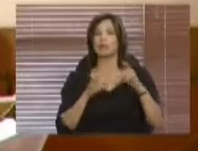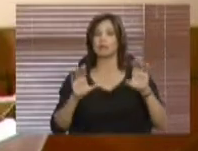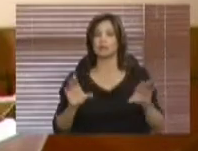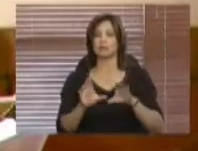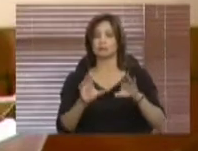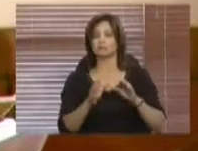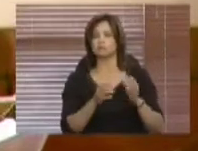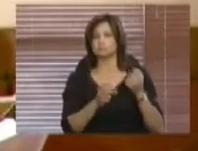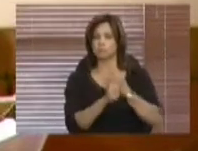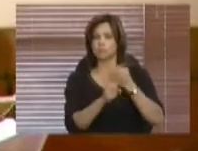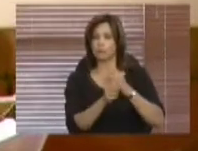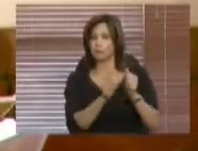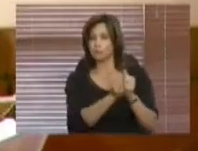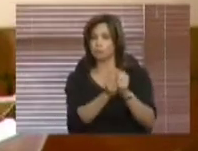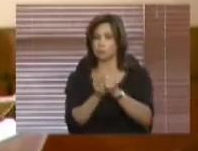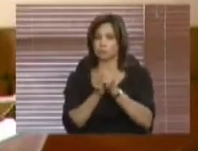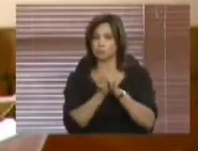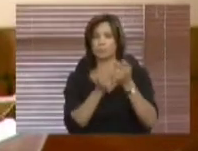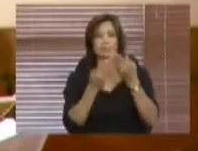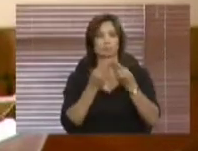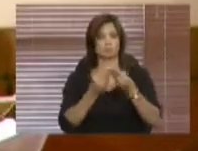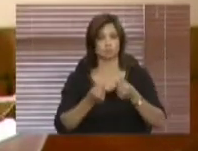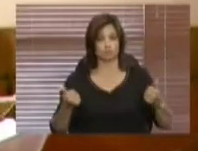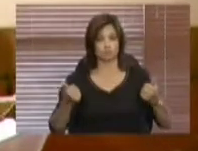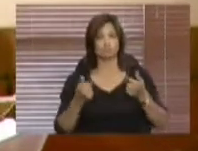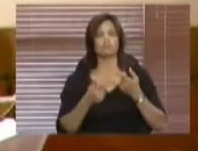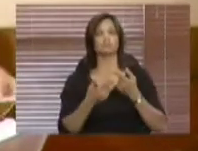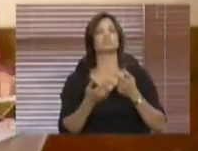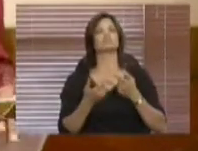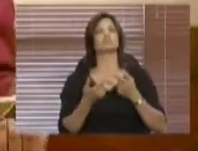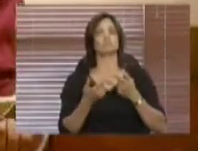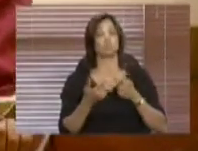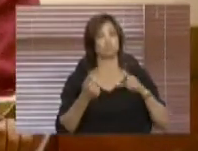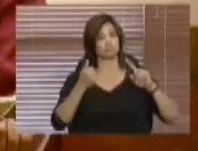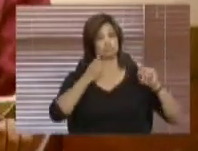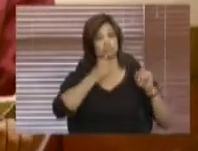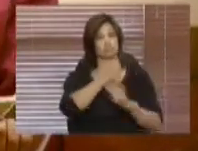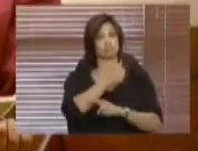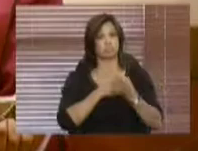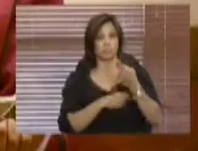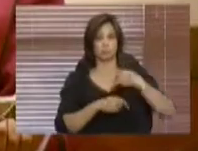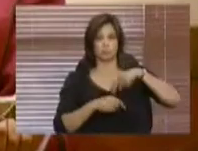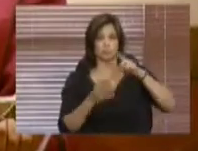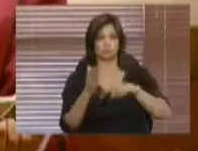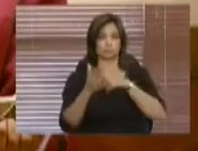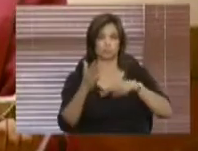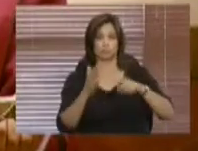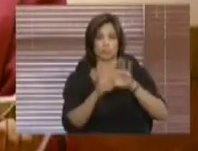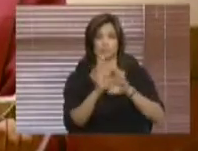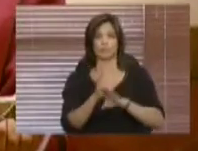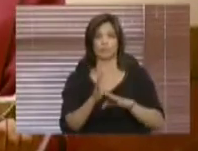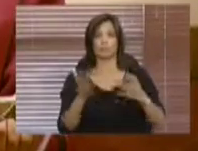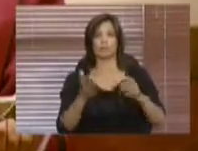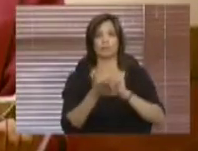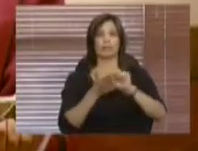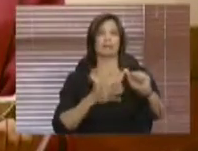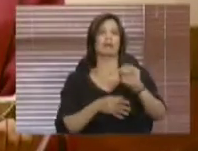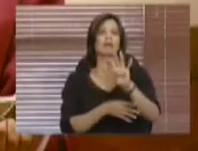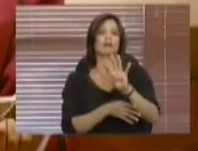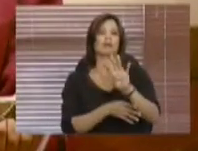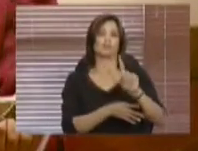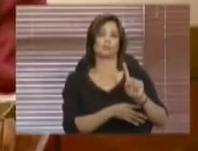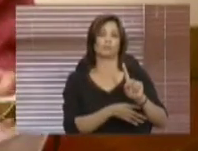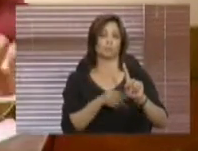acciones conjuntas para combatir un flagelo condenado por nuestra Constitución en su artículo